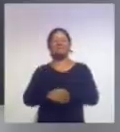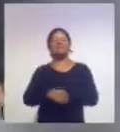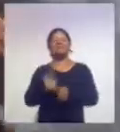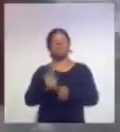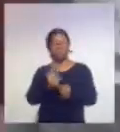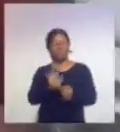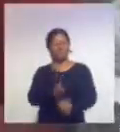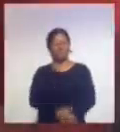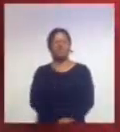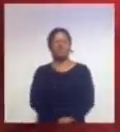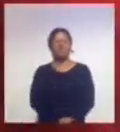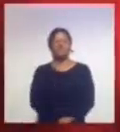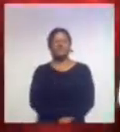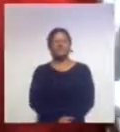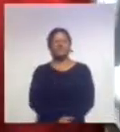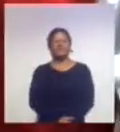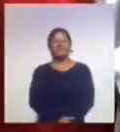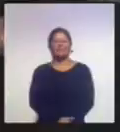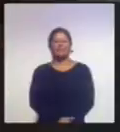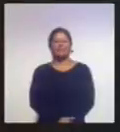detalles.